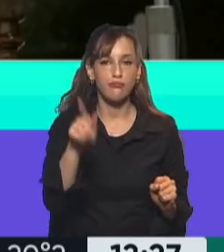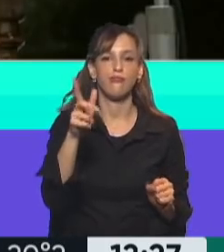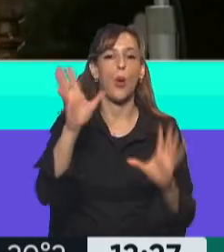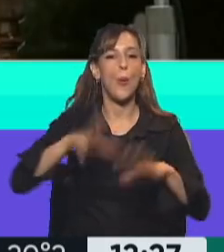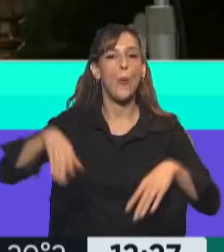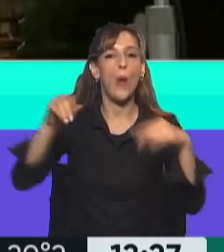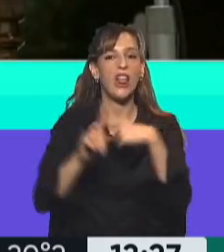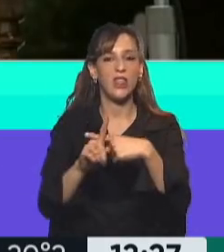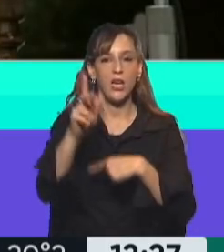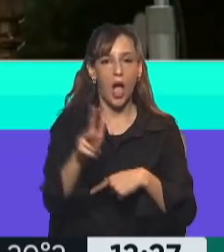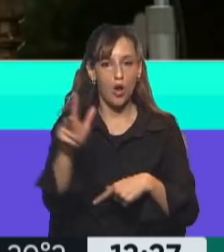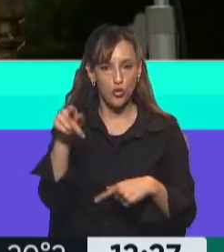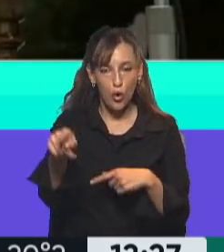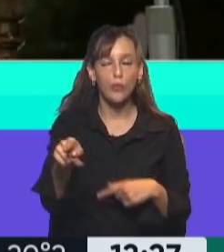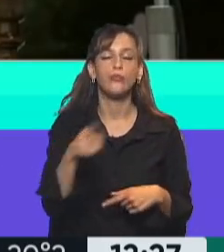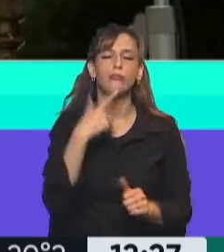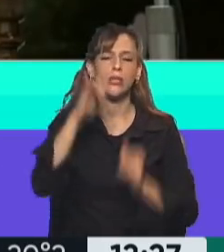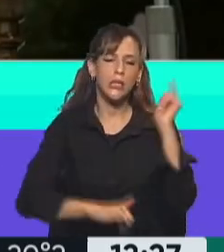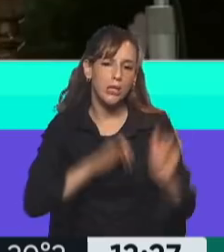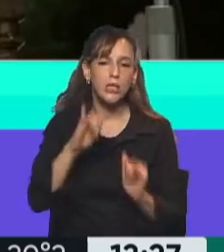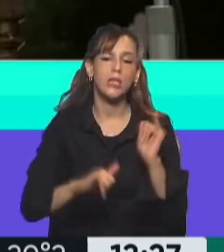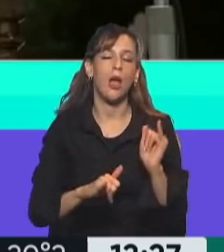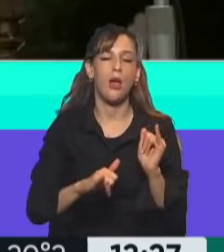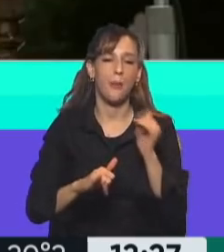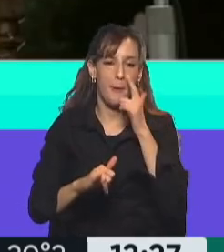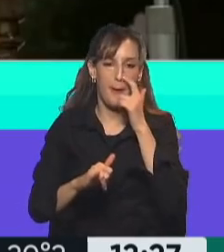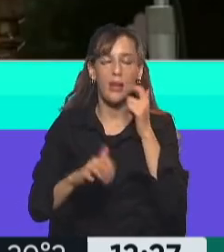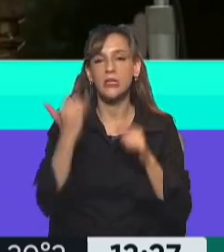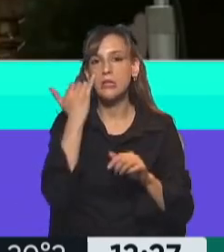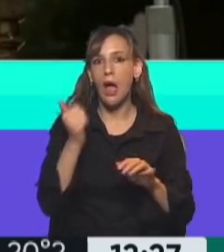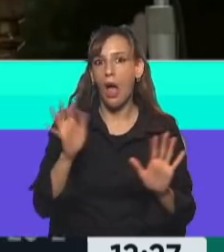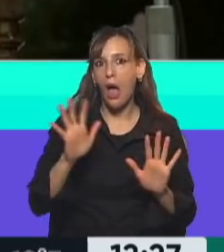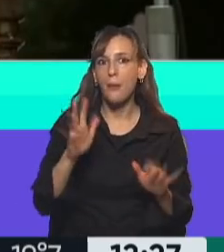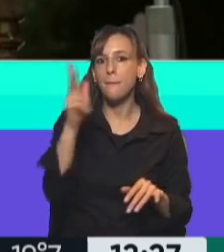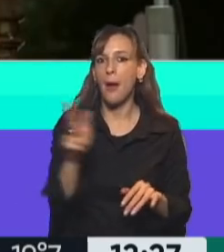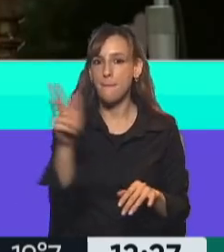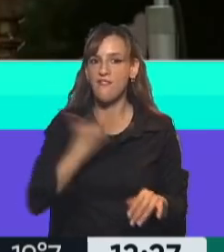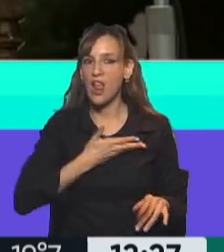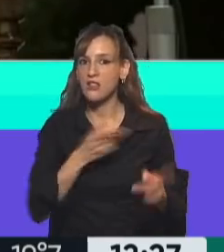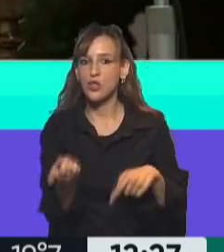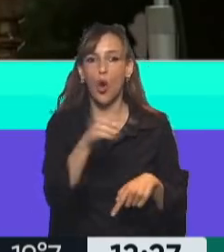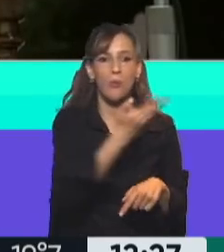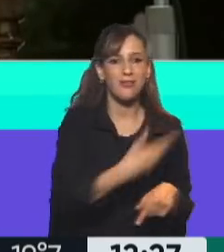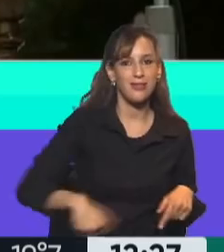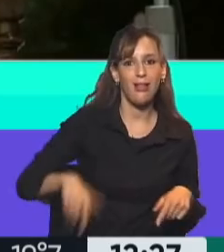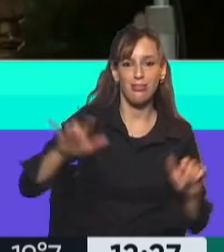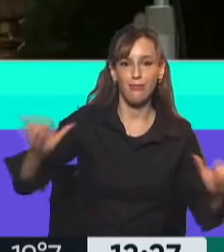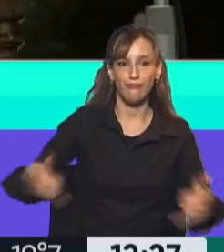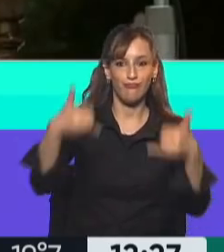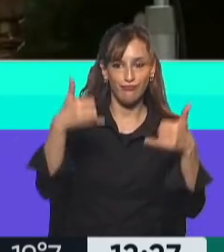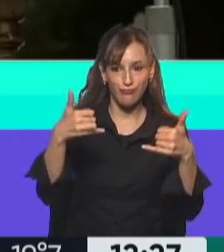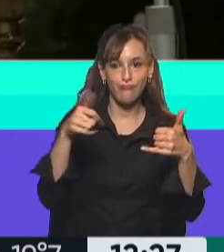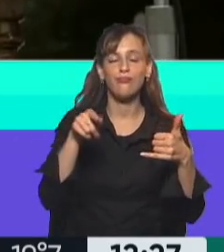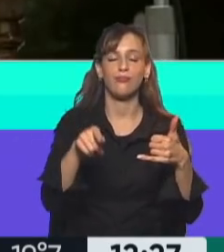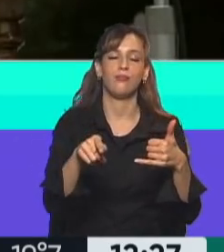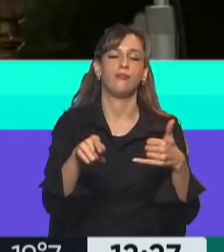que aclara algunas cuestiones, habla de una conexión telefónica con el Papa Francisco, habla de que todo lo posible